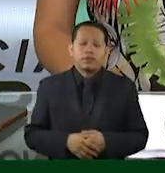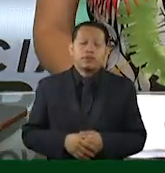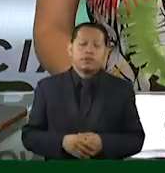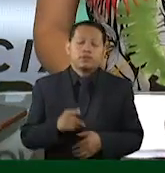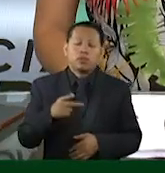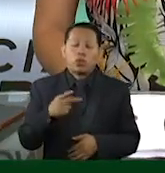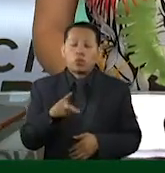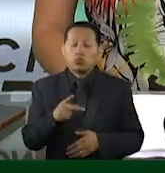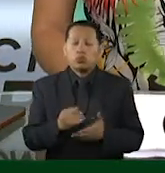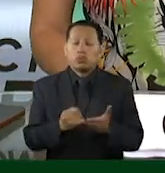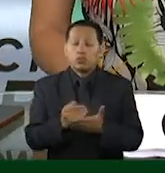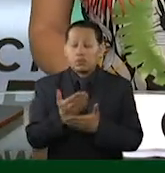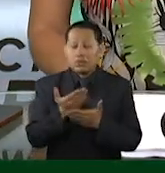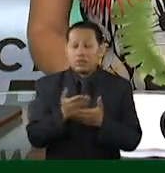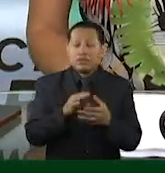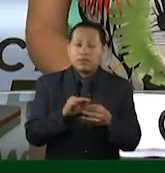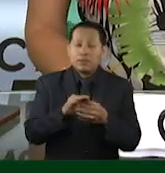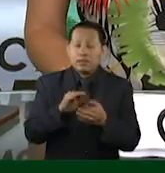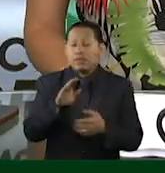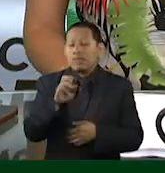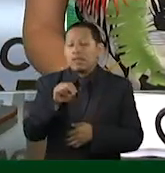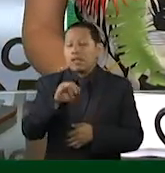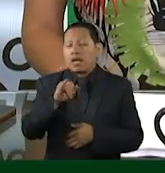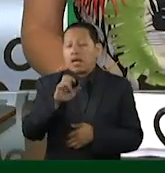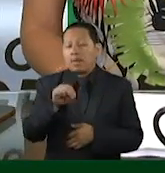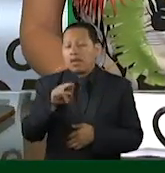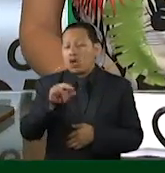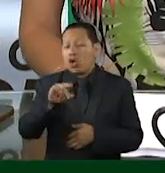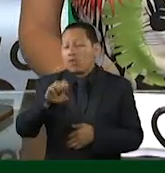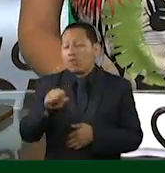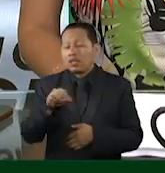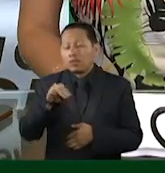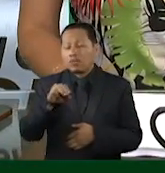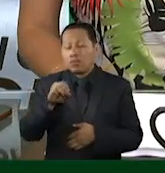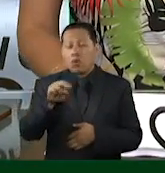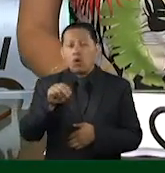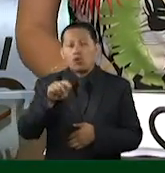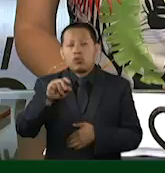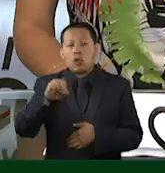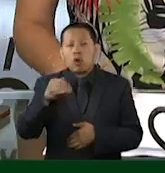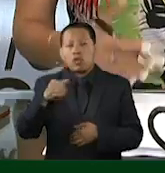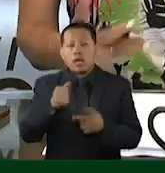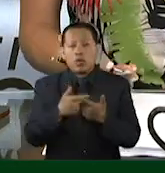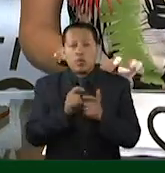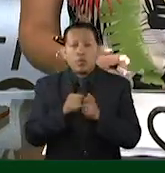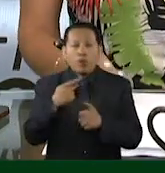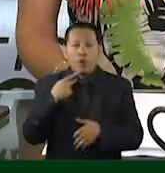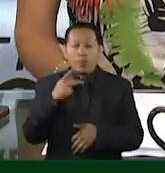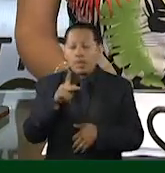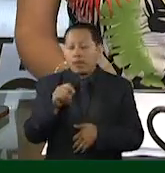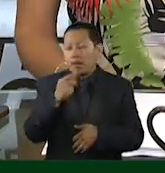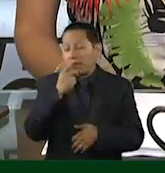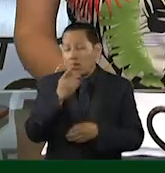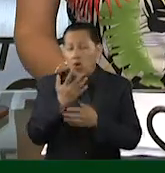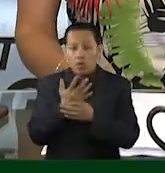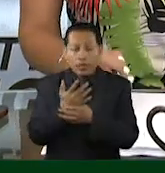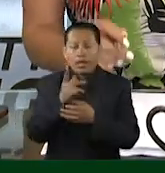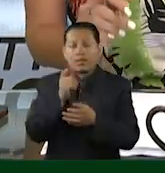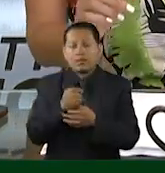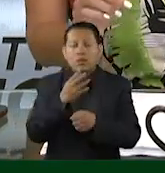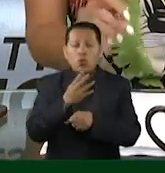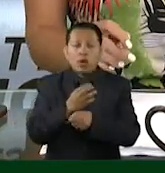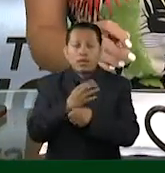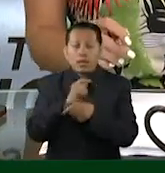Al fijar su postura, el diputado Benjamín Robles Montoya, del Grupo Parlamentario del Partido del Trabajo, expresó que la Cuarta Transformación debe